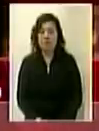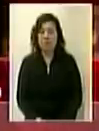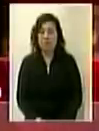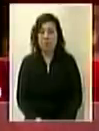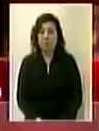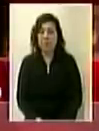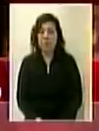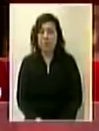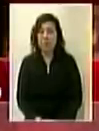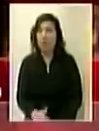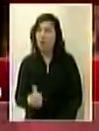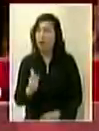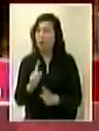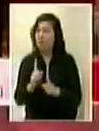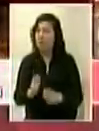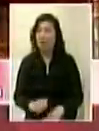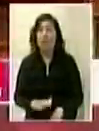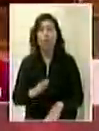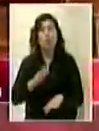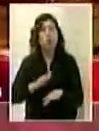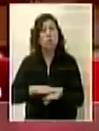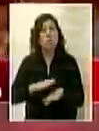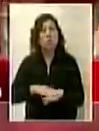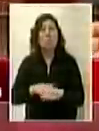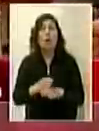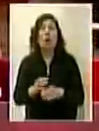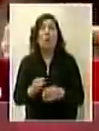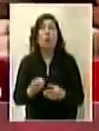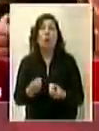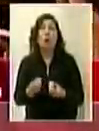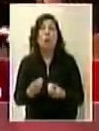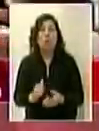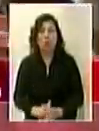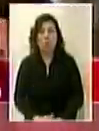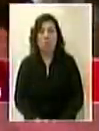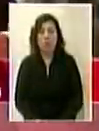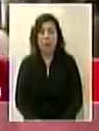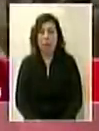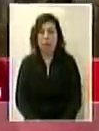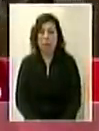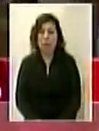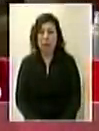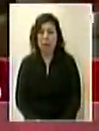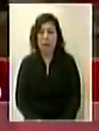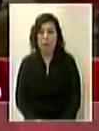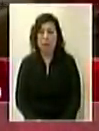Presidente Abogados, una pregunta sobre cómo opina sobre